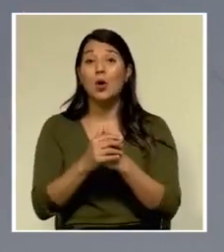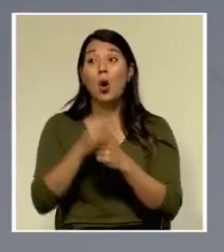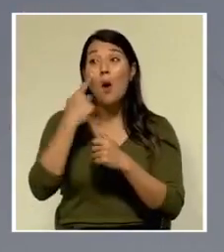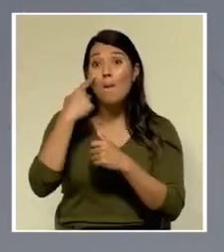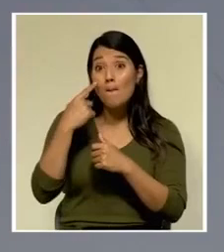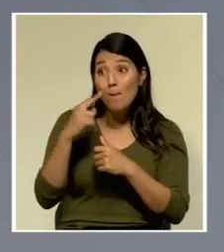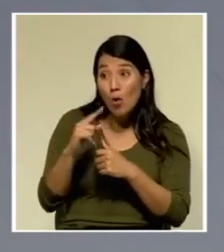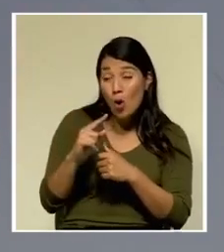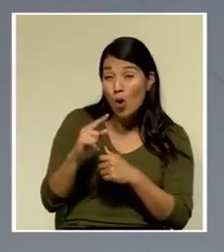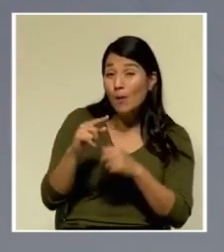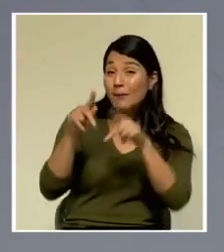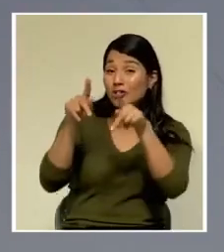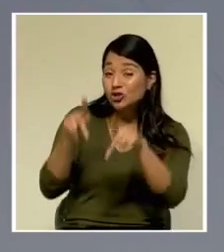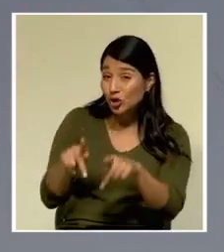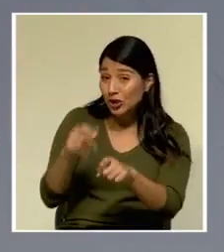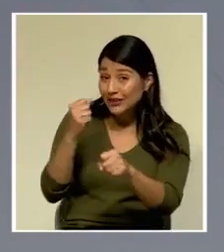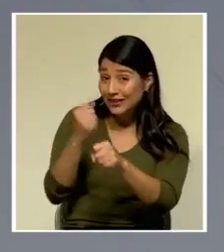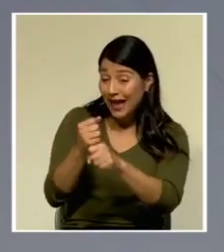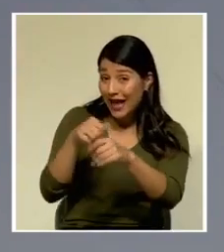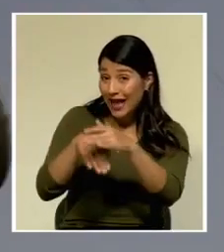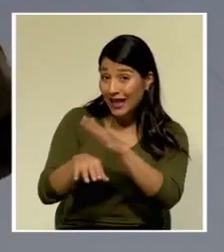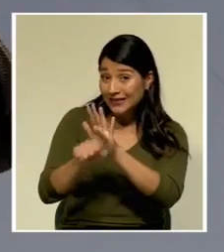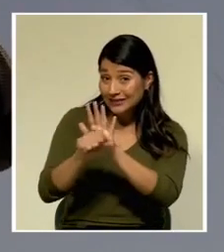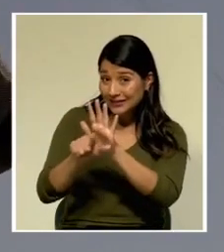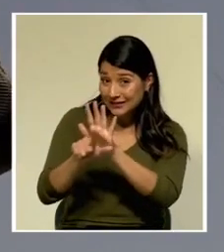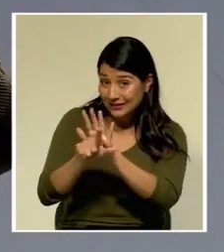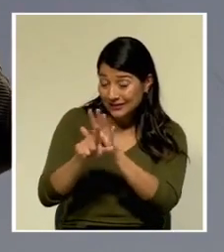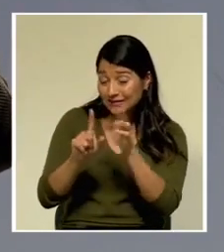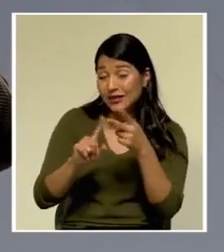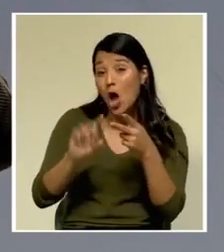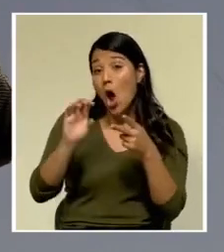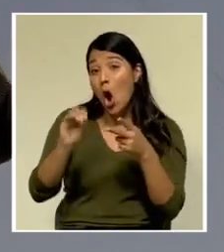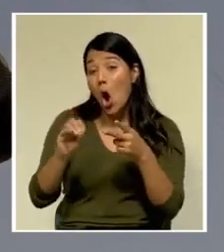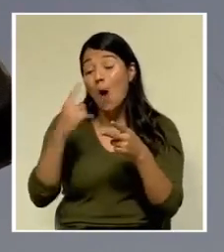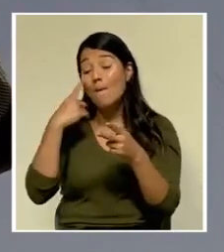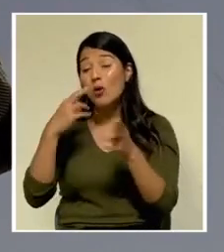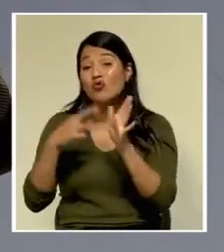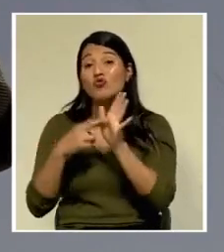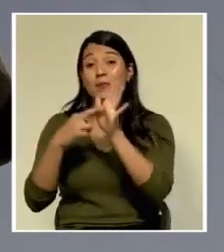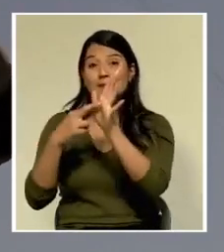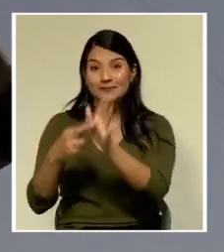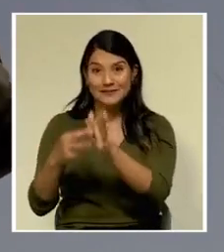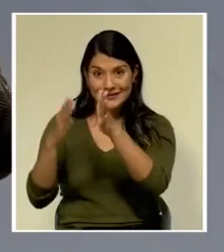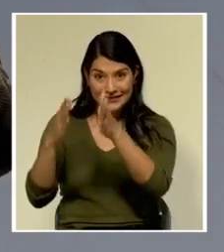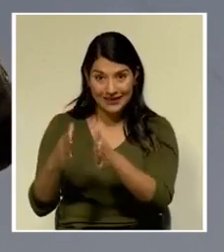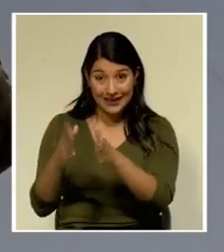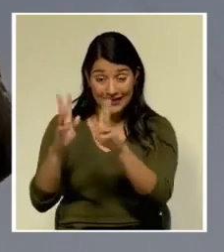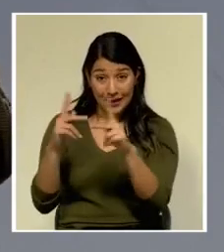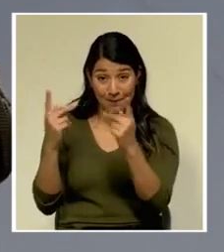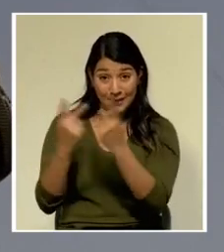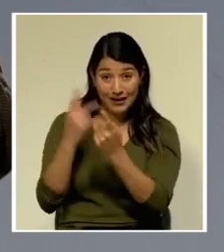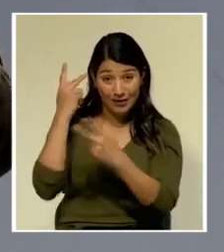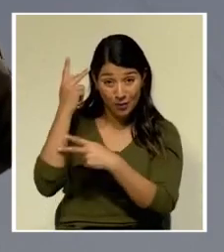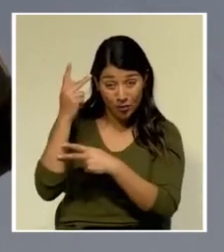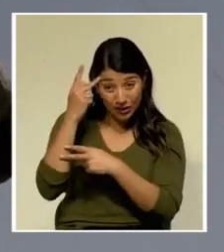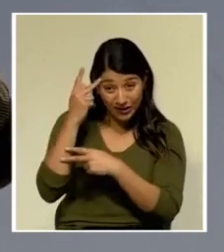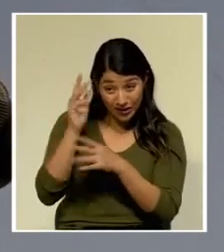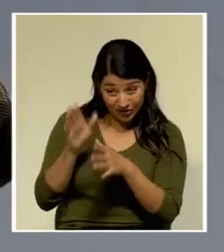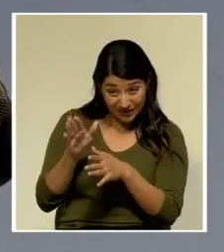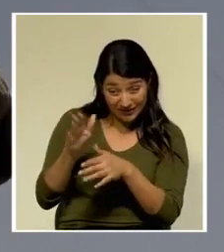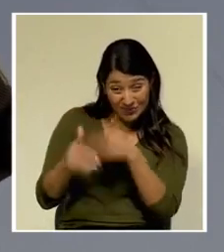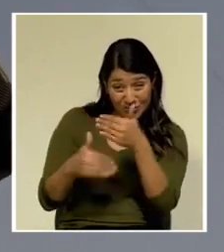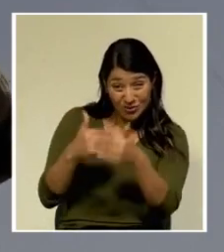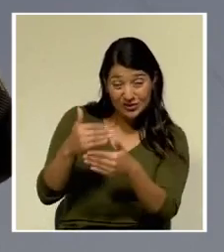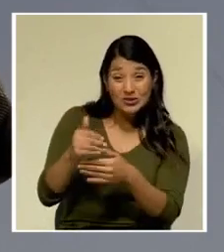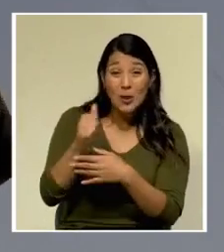esos partidos políticos, ese sistema de financiamiento privado le sigue favoreciendo en función